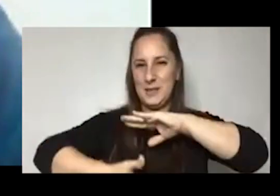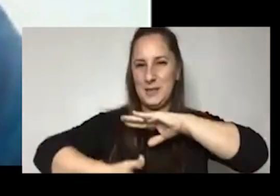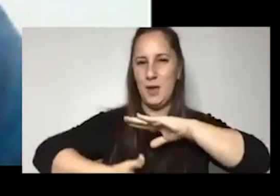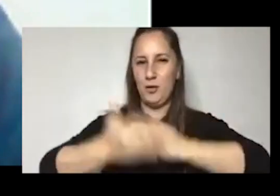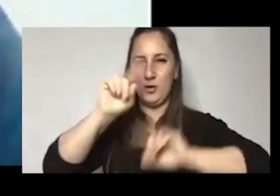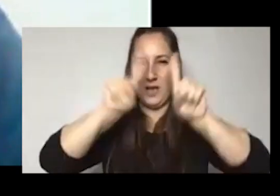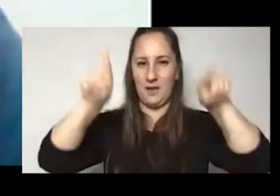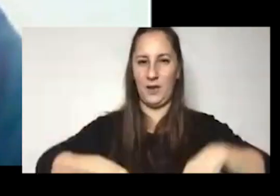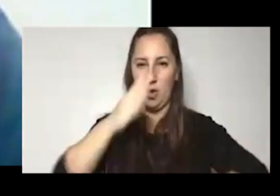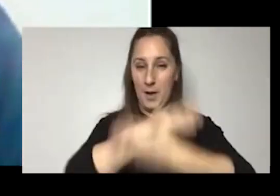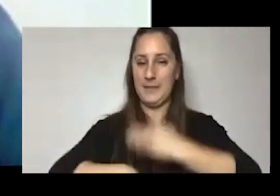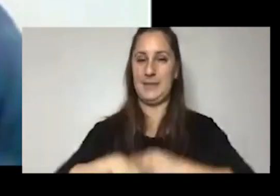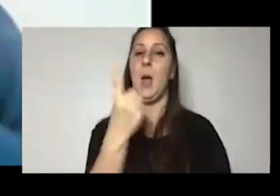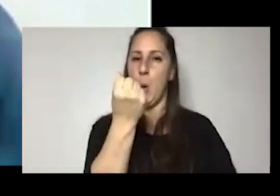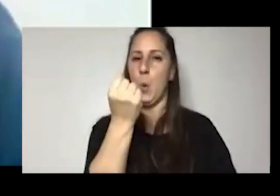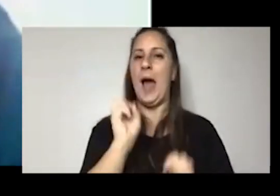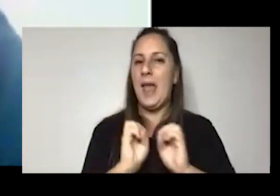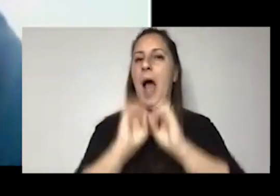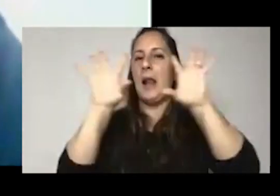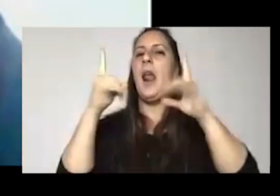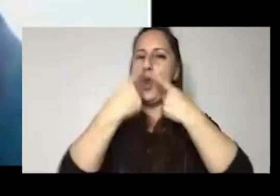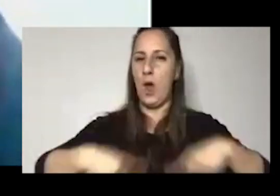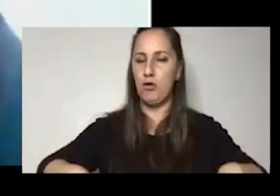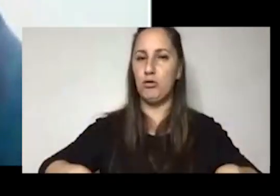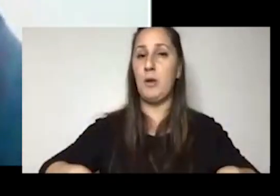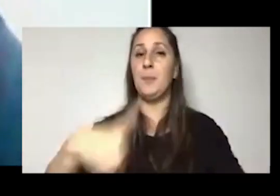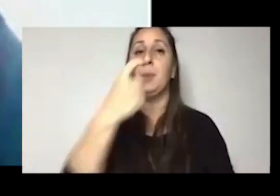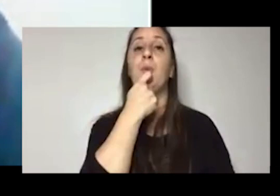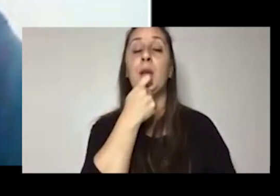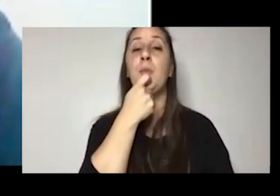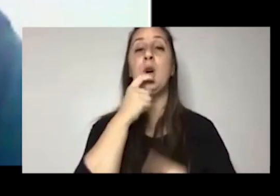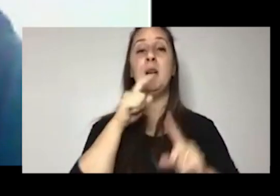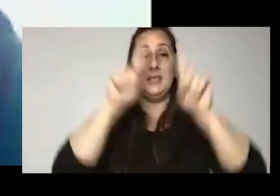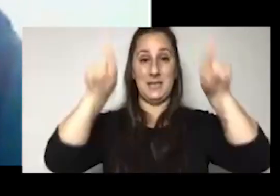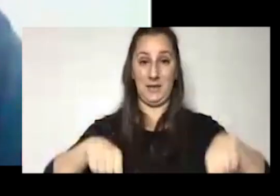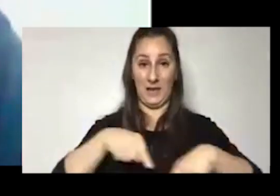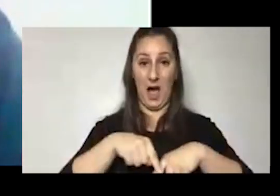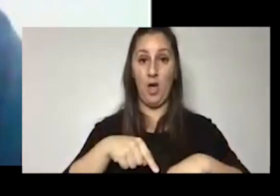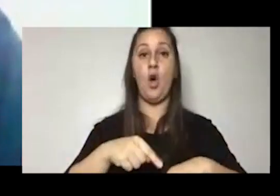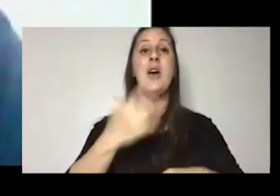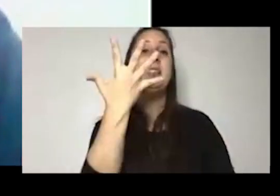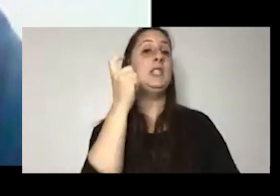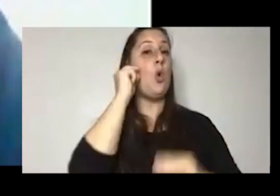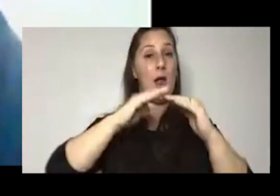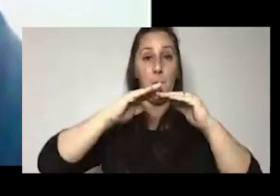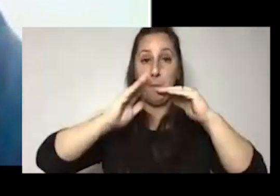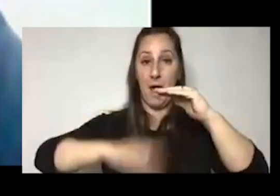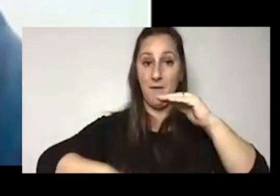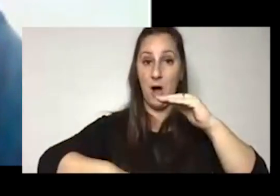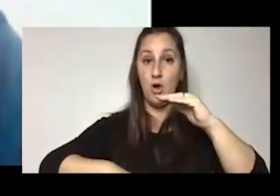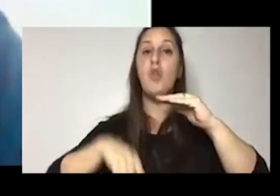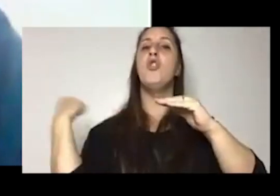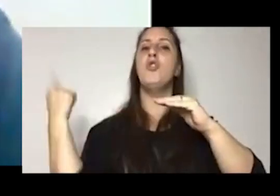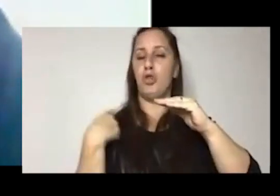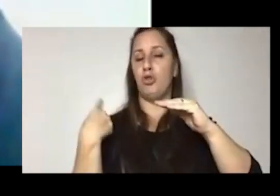aclarar justamente lo que estaba mencionando, que por ejemplo el certificado único de discapacidad para menores de 5 años, nosotros lo damos, o las juntas evaluadoras lo